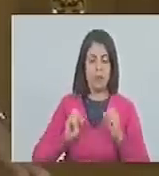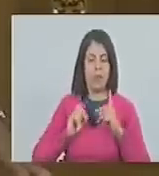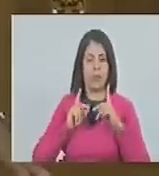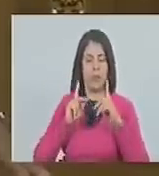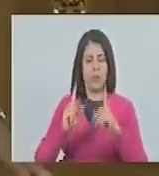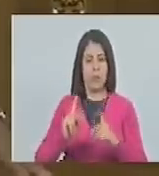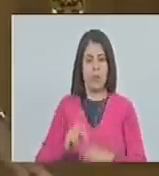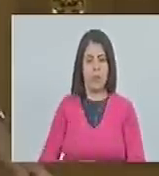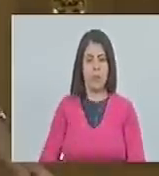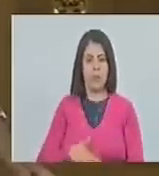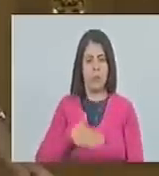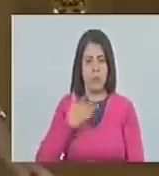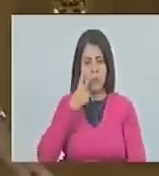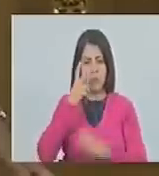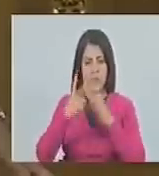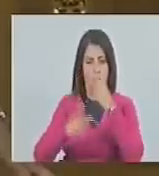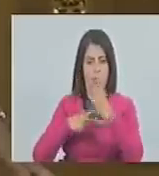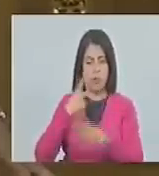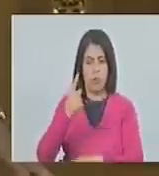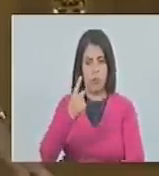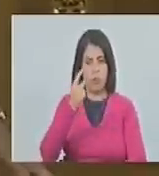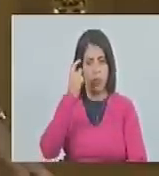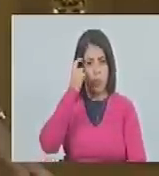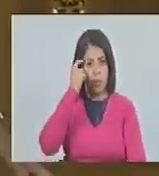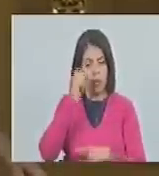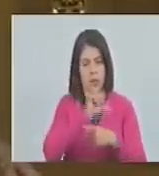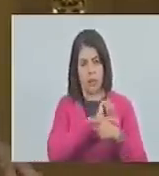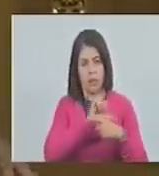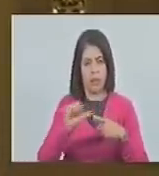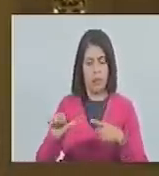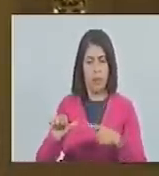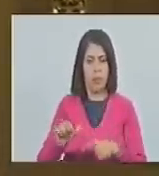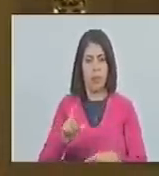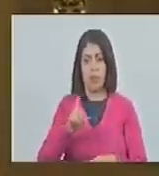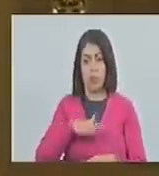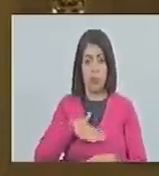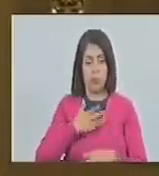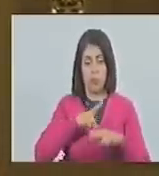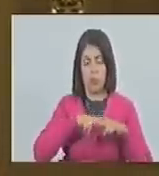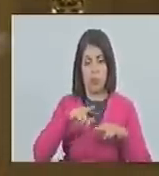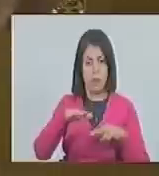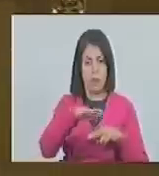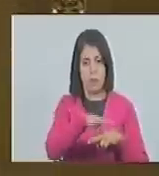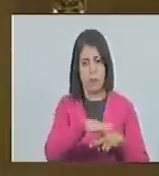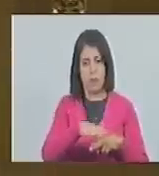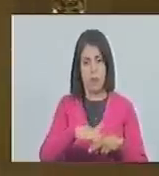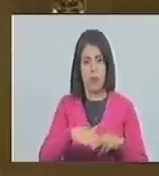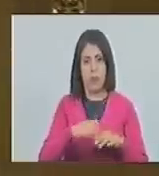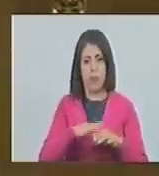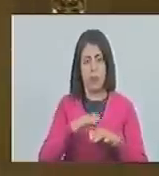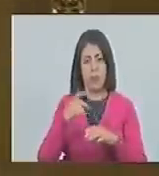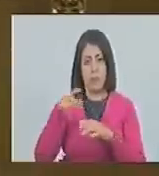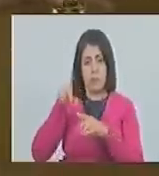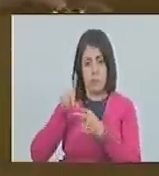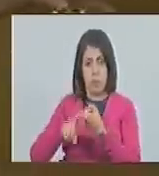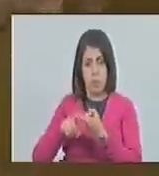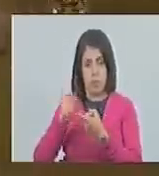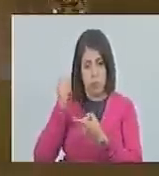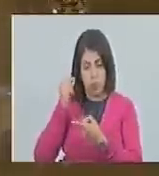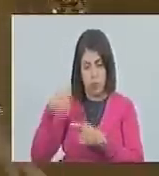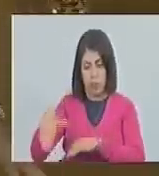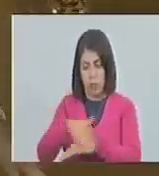oportunidad de poderme visitar una vez a la semana, pero las niñas no podían ir, mi esposa las tenía que dejar debajo, en la